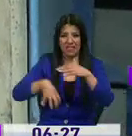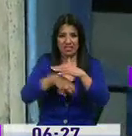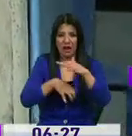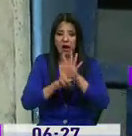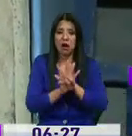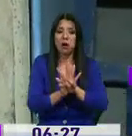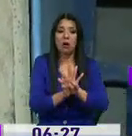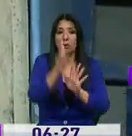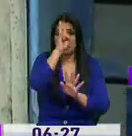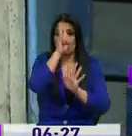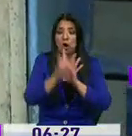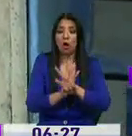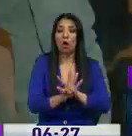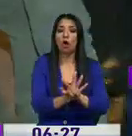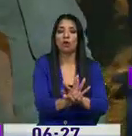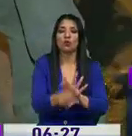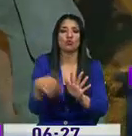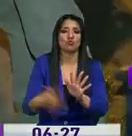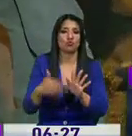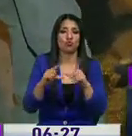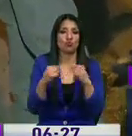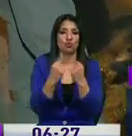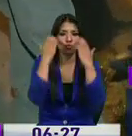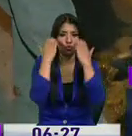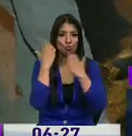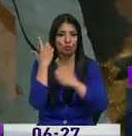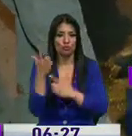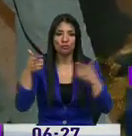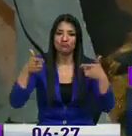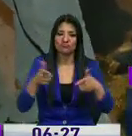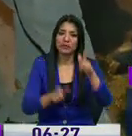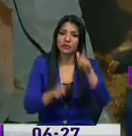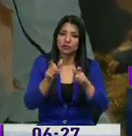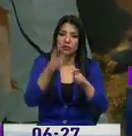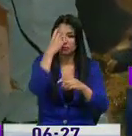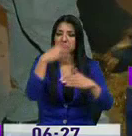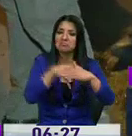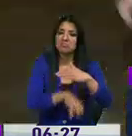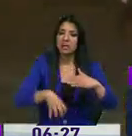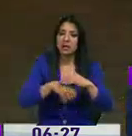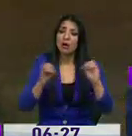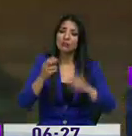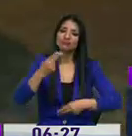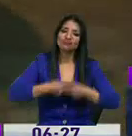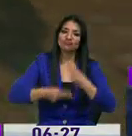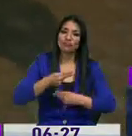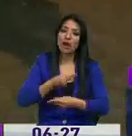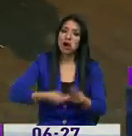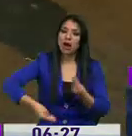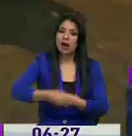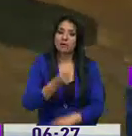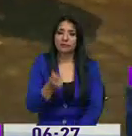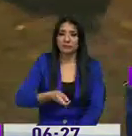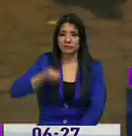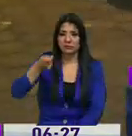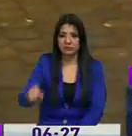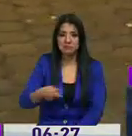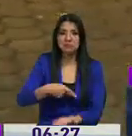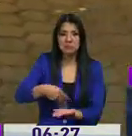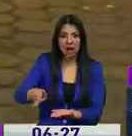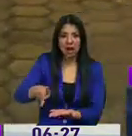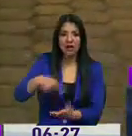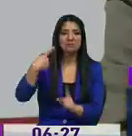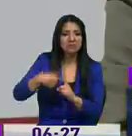integrantes de un grupo armado que al parecer brindaba seguridad a residentes mineros y comerciantes a cambio y una cuota diaria semanal